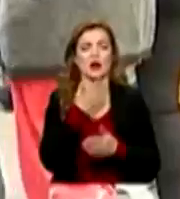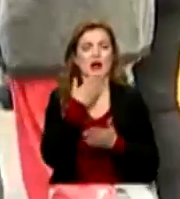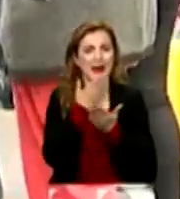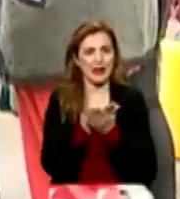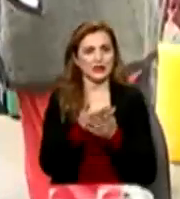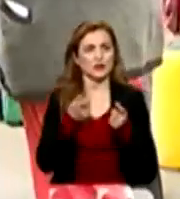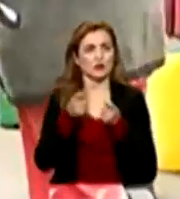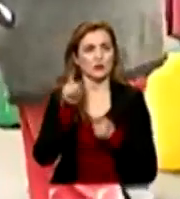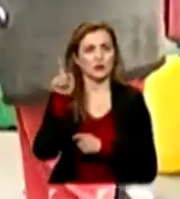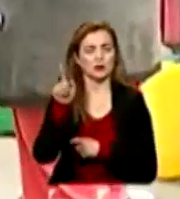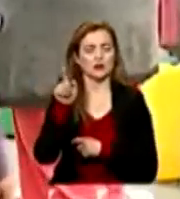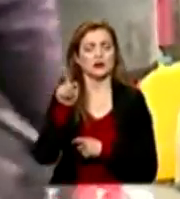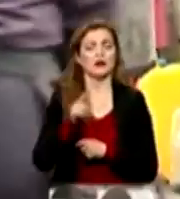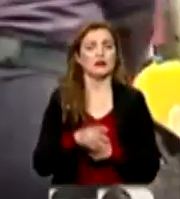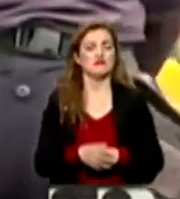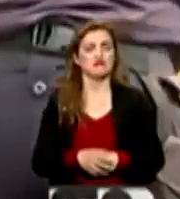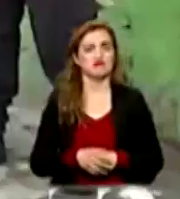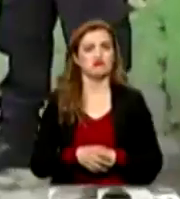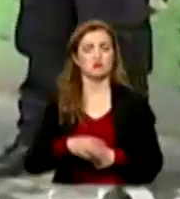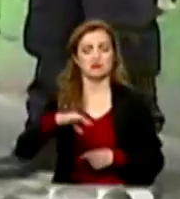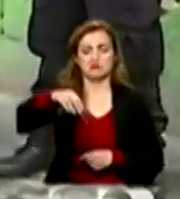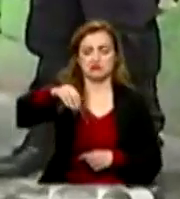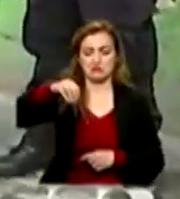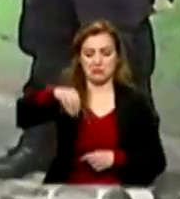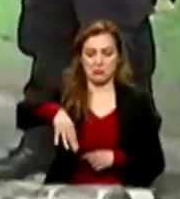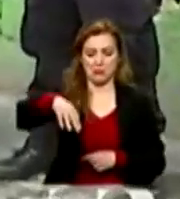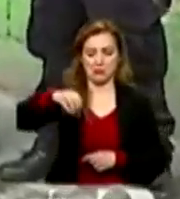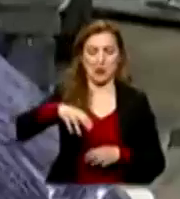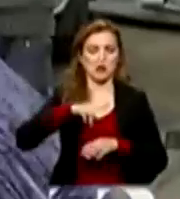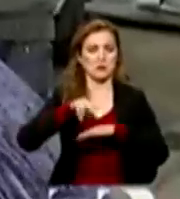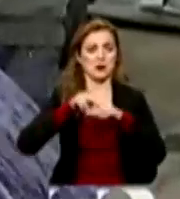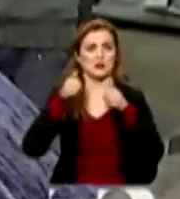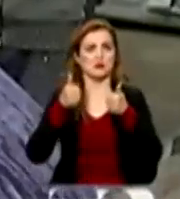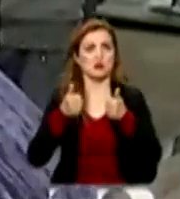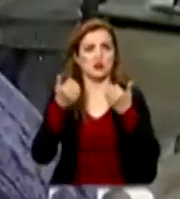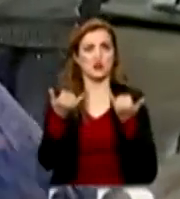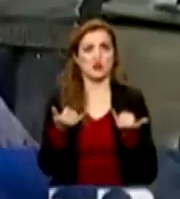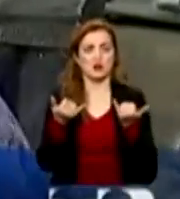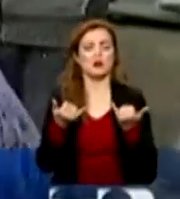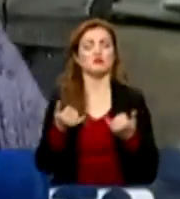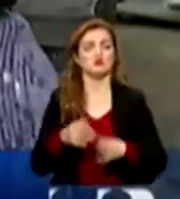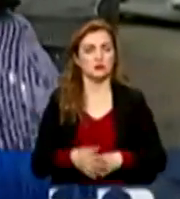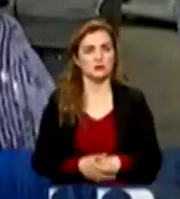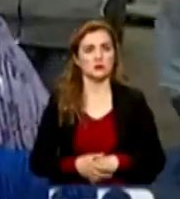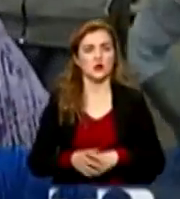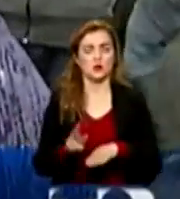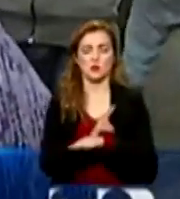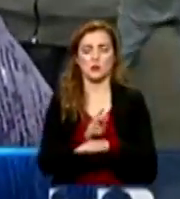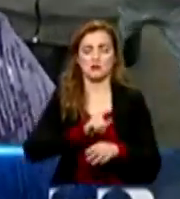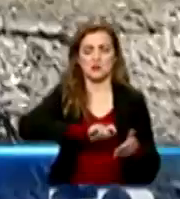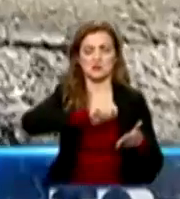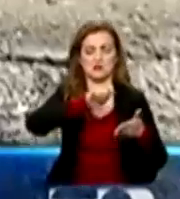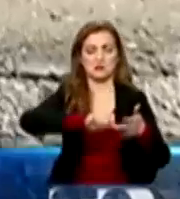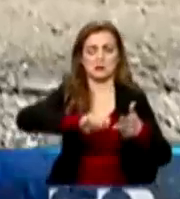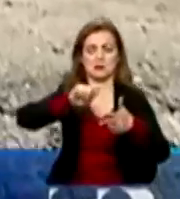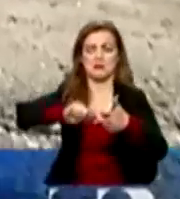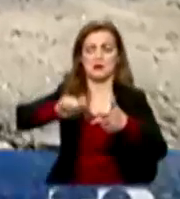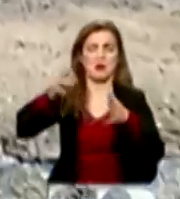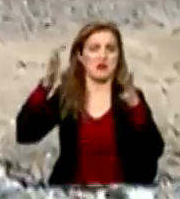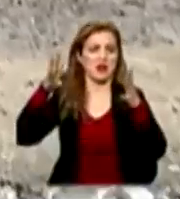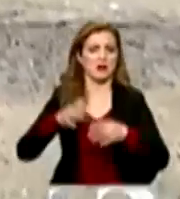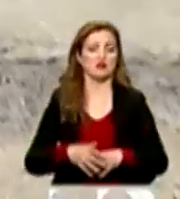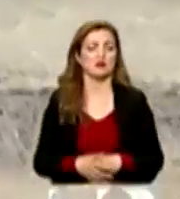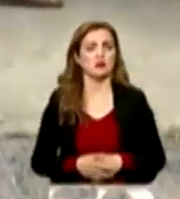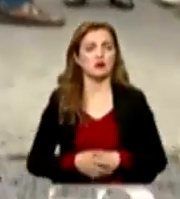de la AMC, el abastecimiento de agua se normalizó. Ahorita sí hay agua, porque no están lavando. La agencia de